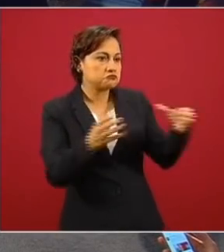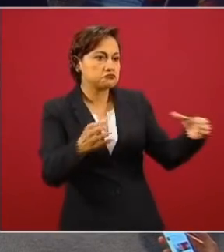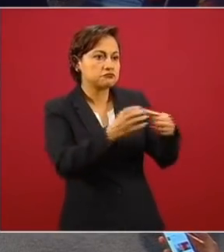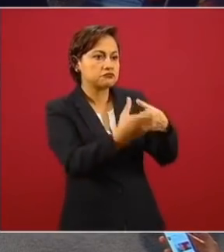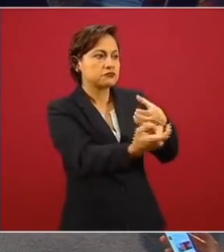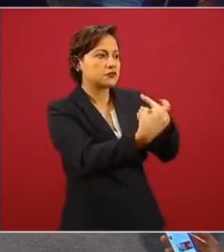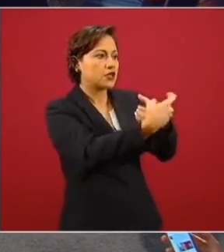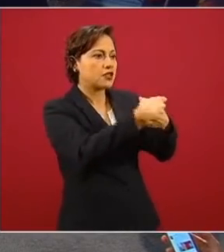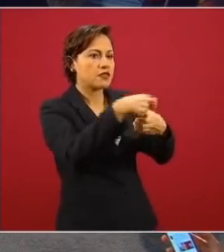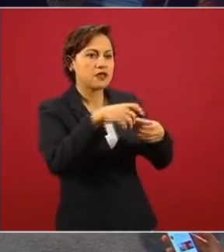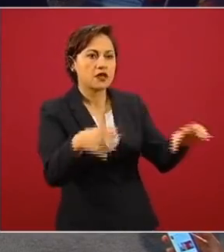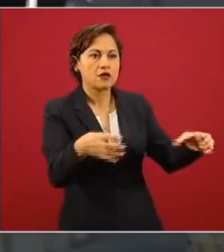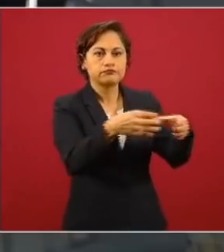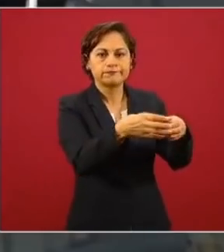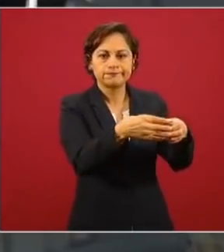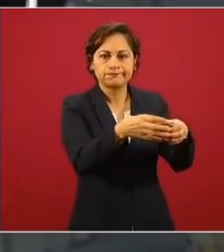se ponen de acuerdo,